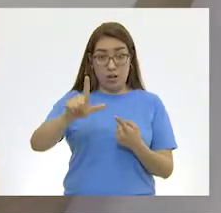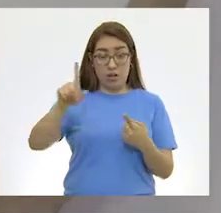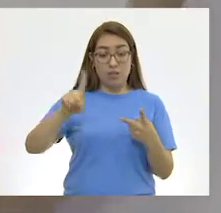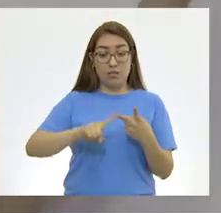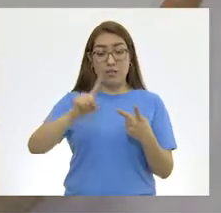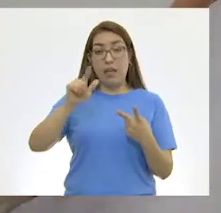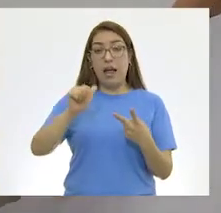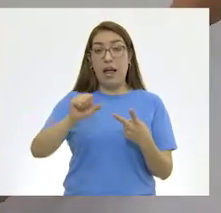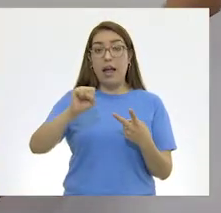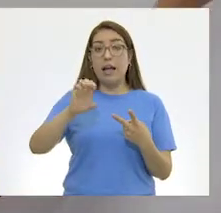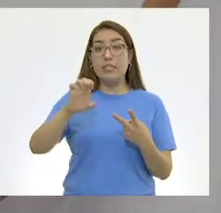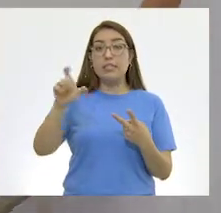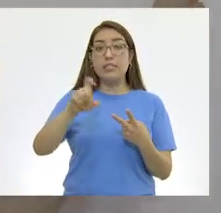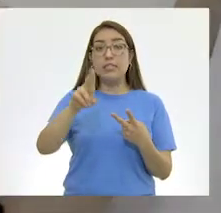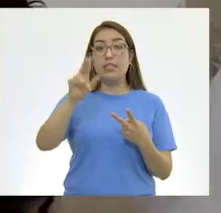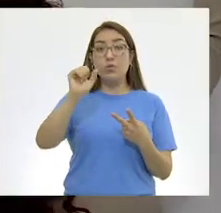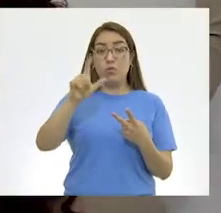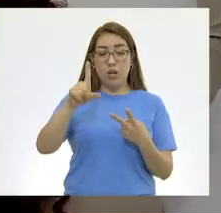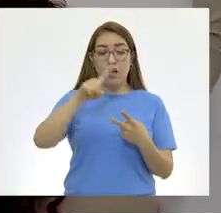bien, Raulito.